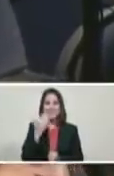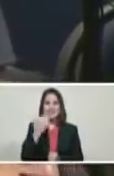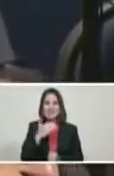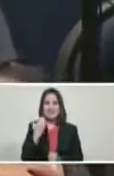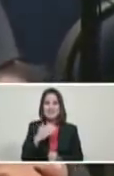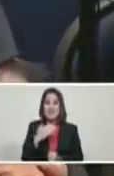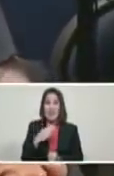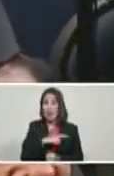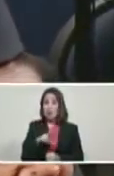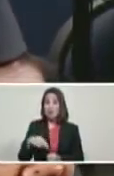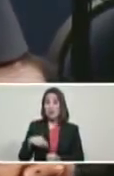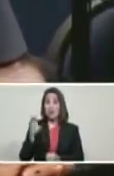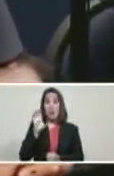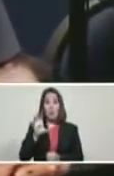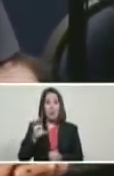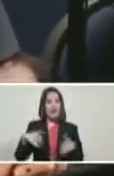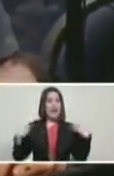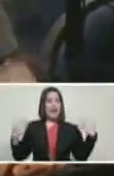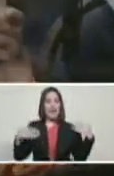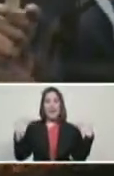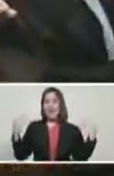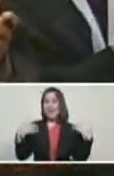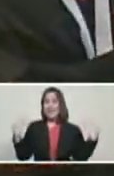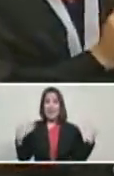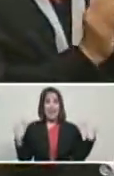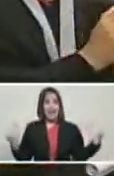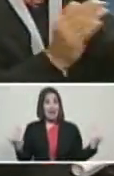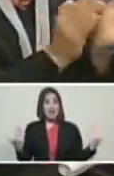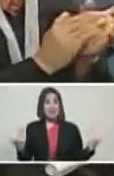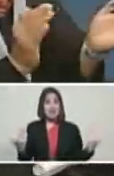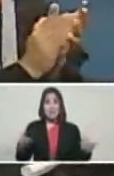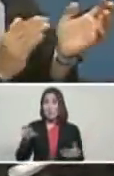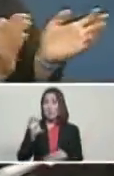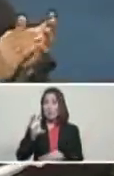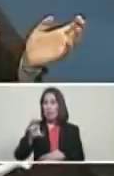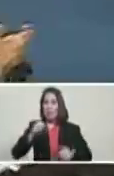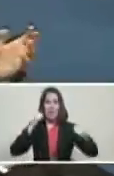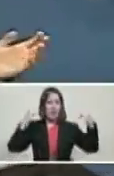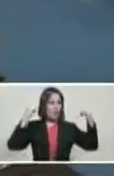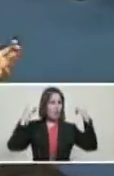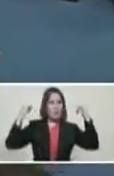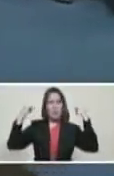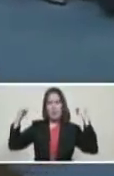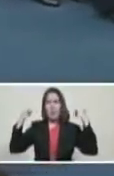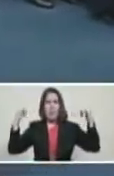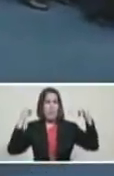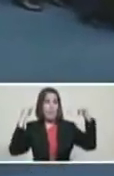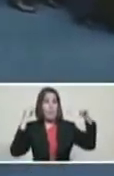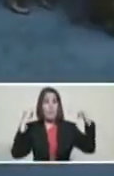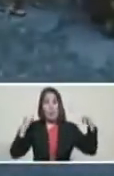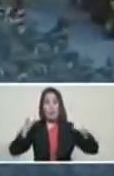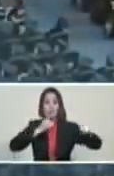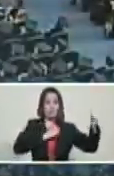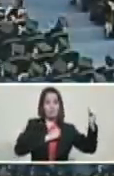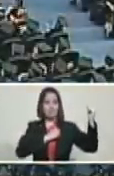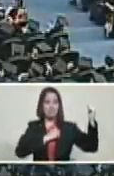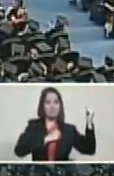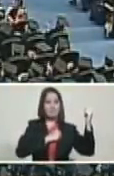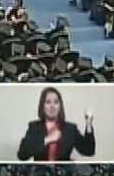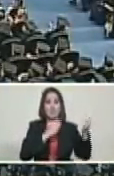Somos un país de alegría. Somos un país de rumba. Somos un país bonchón.